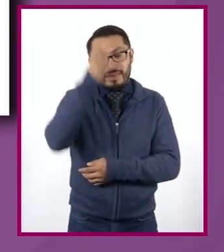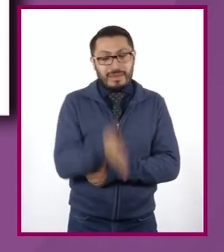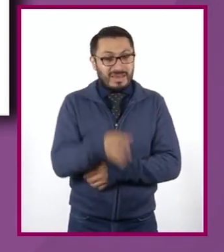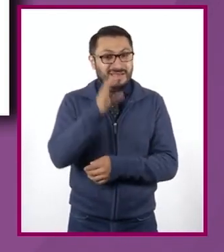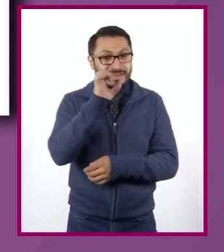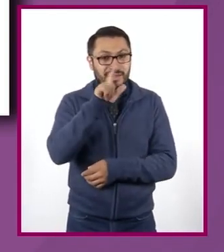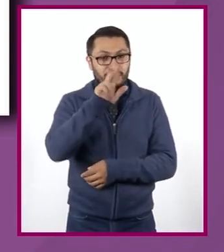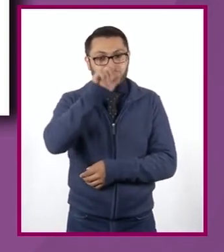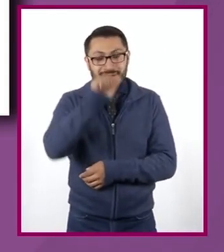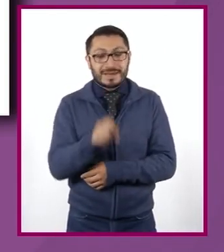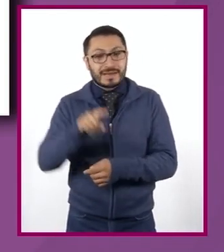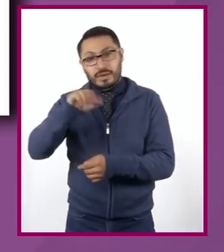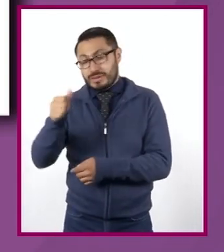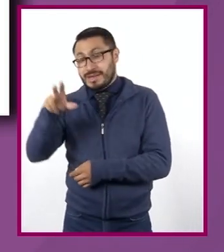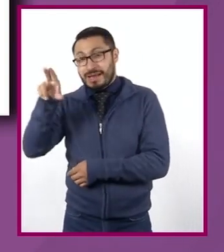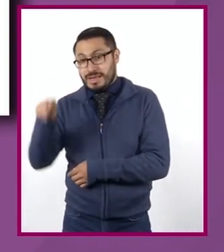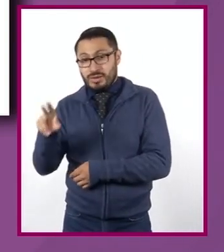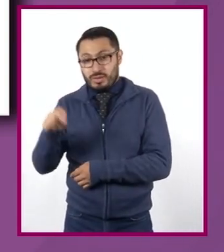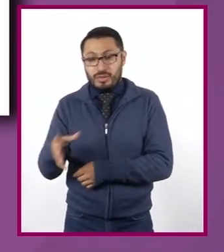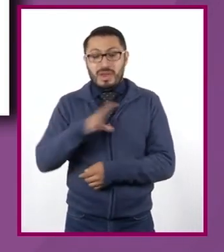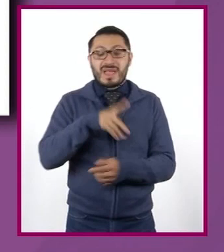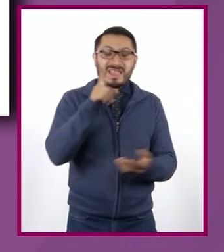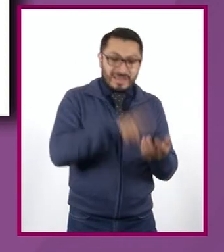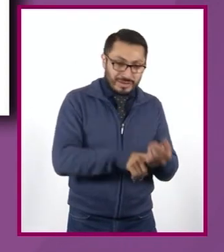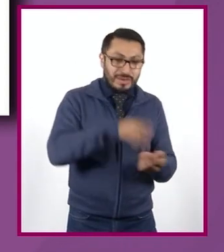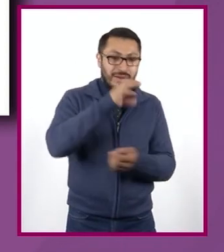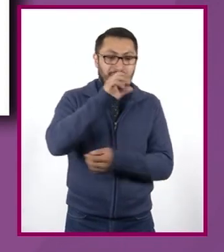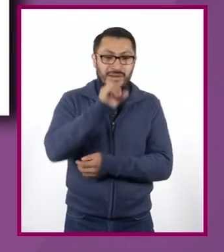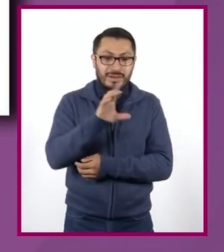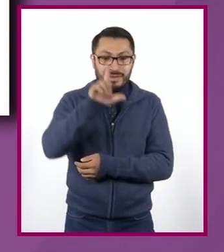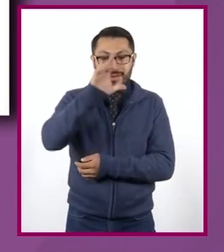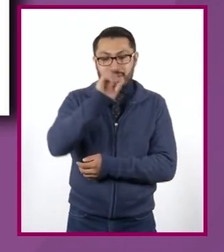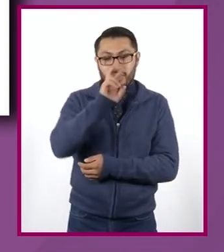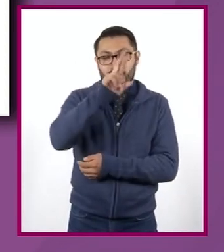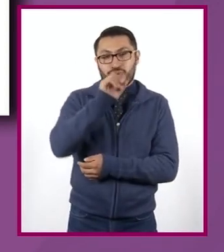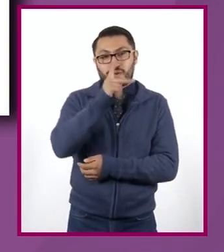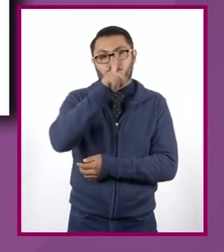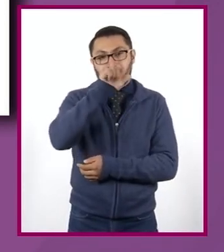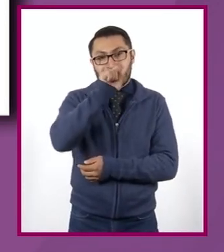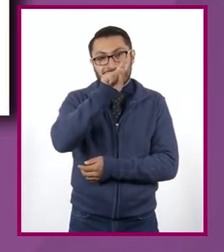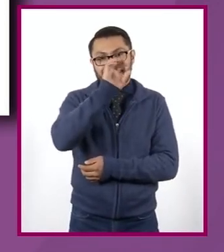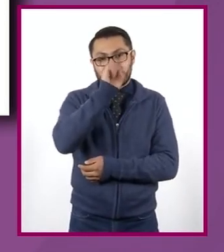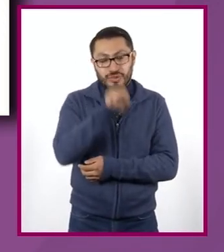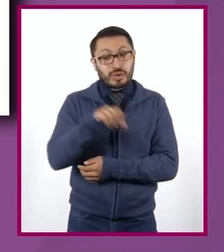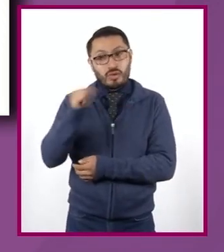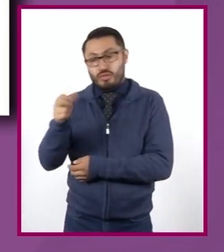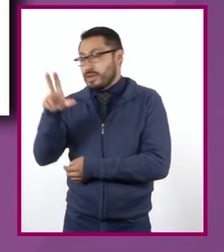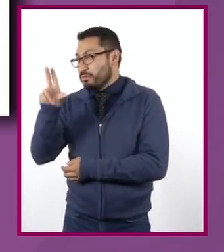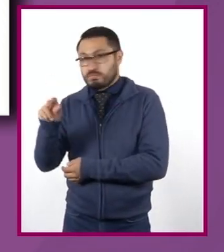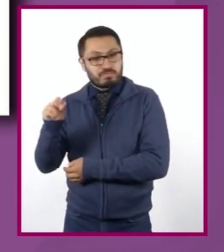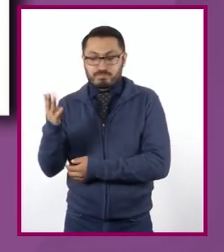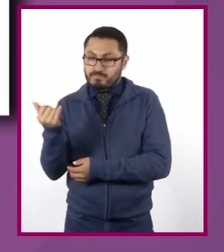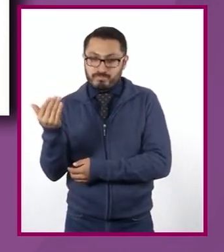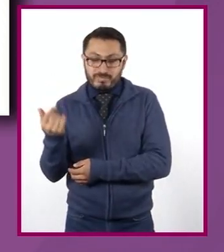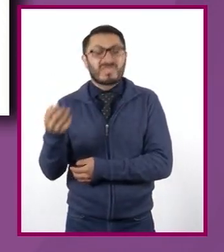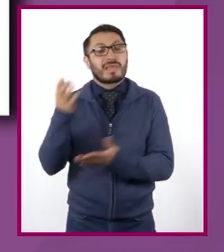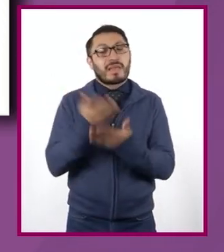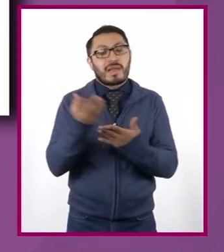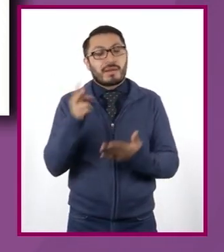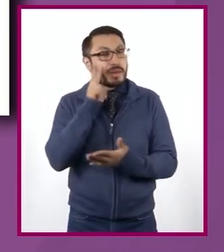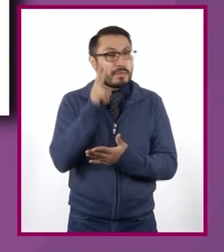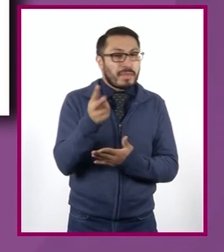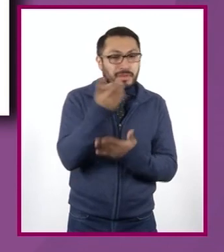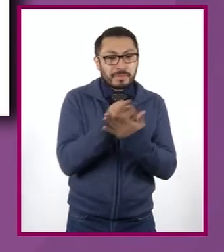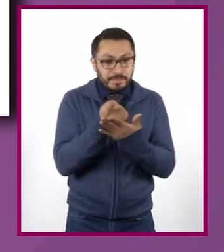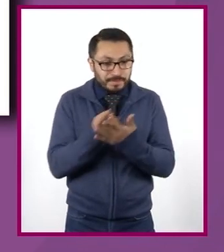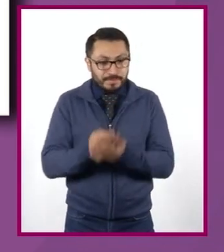no. En una hay cloroplastos y en otra no. Ahora, quedémonos con estos esquemas.